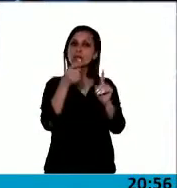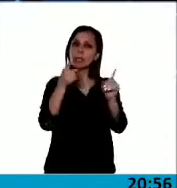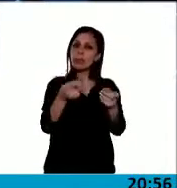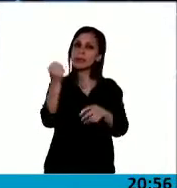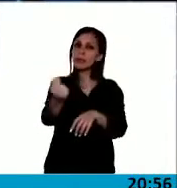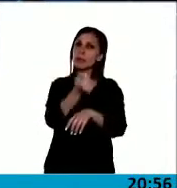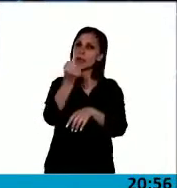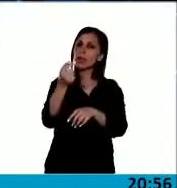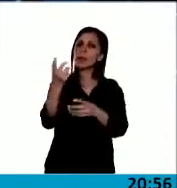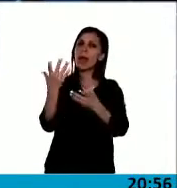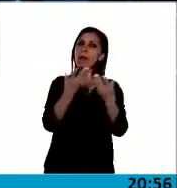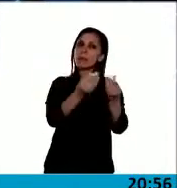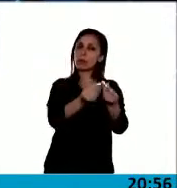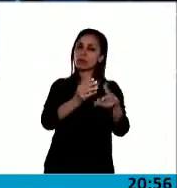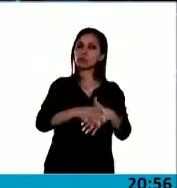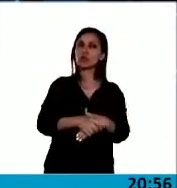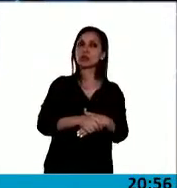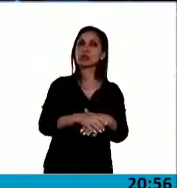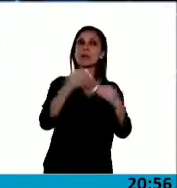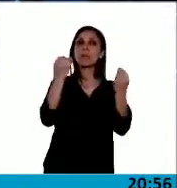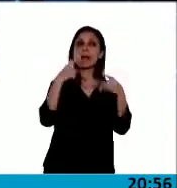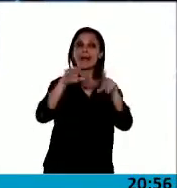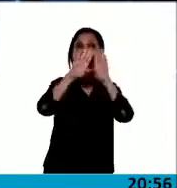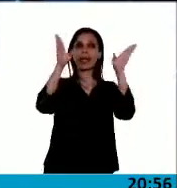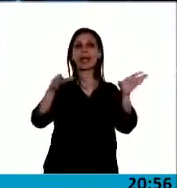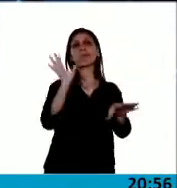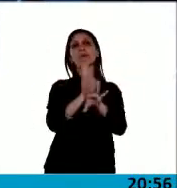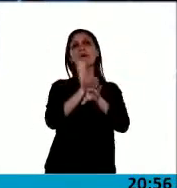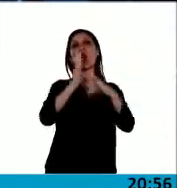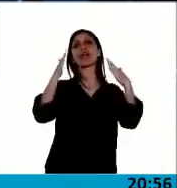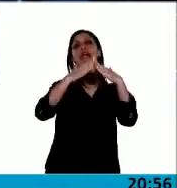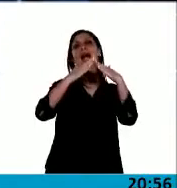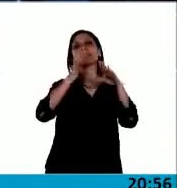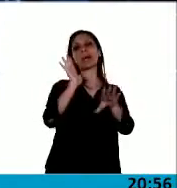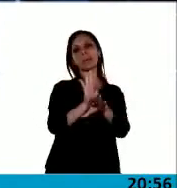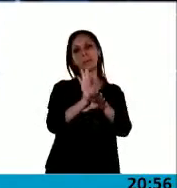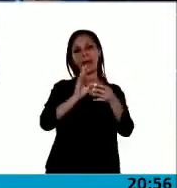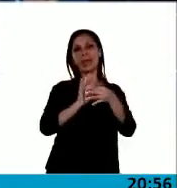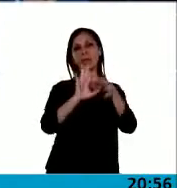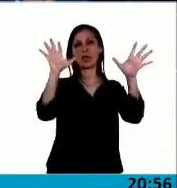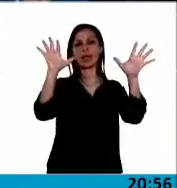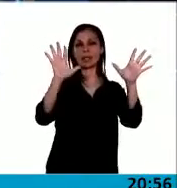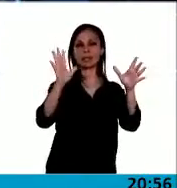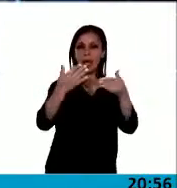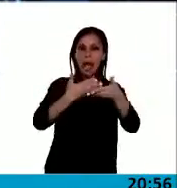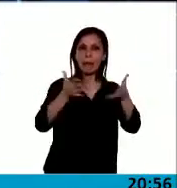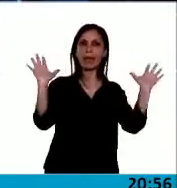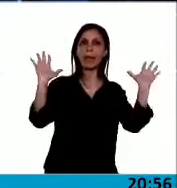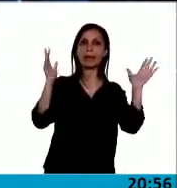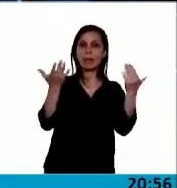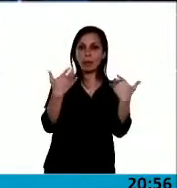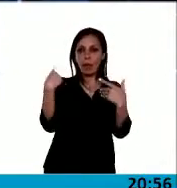que tenemos para que podamos tener la casa de la democracia abierta y poder debatir y discutir distintas